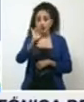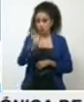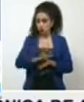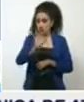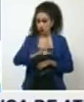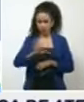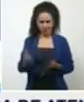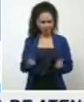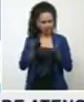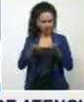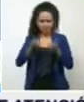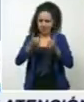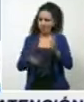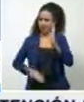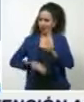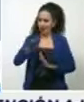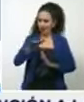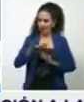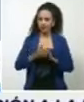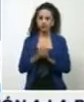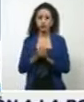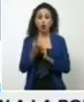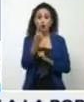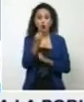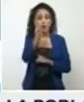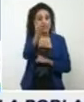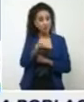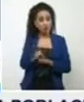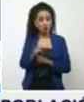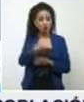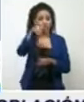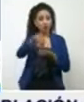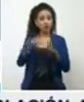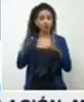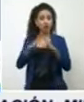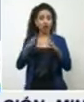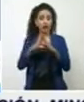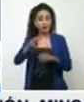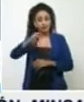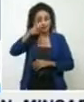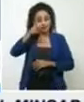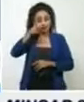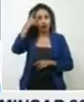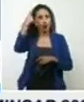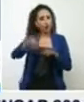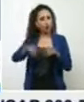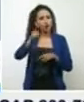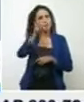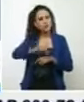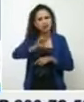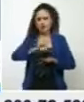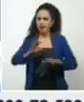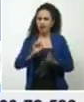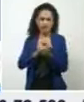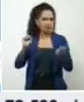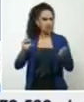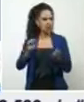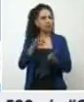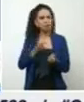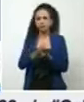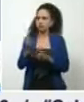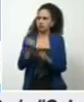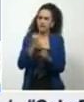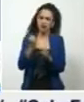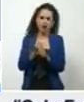alta, unos todavía en restricción domiciliaria y otros incorporados a sus actividades. Hoy notificamos